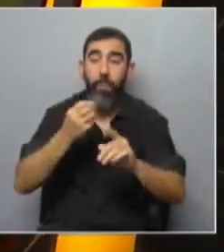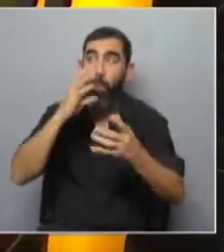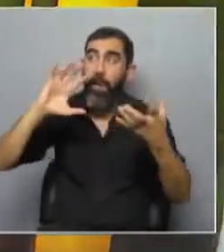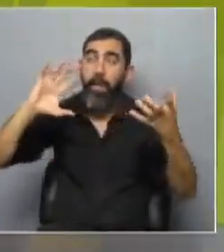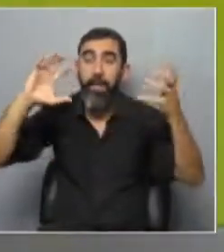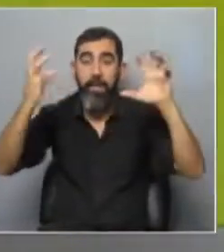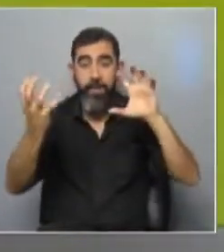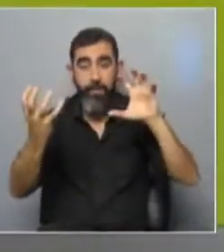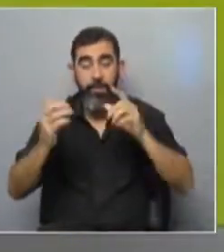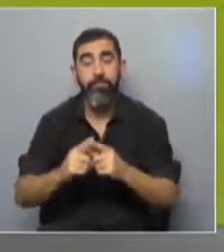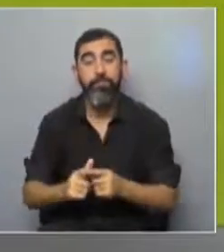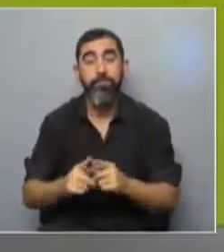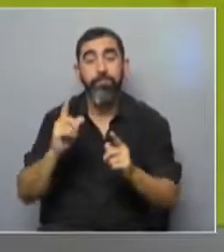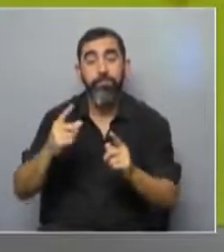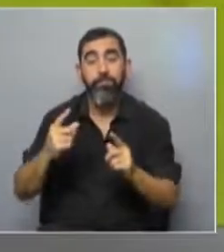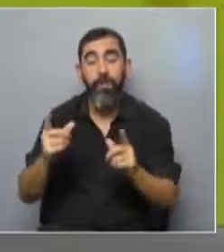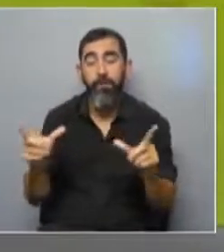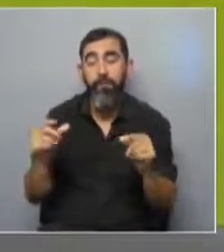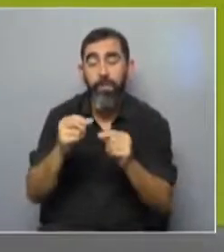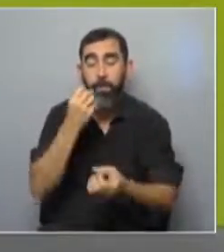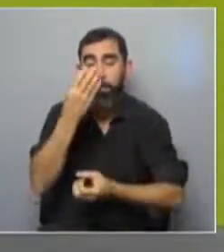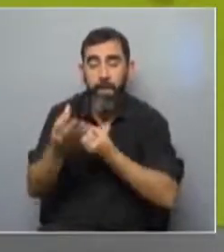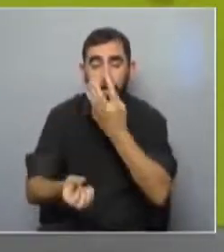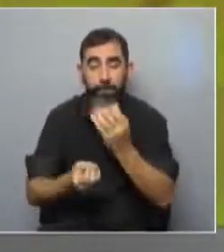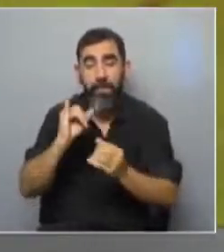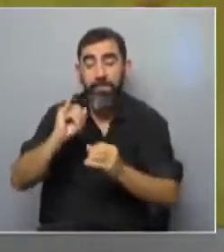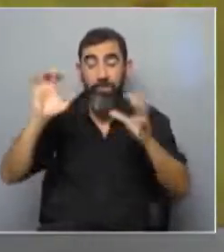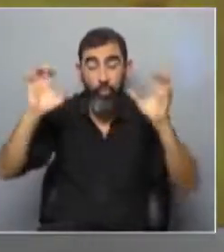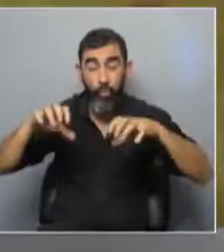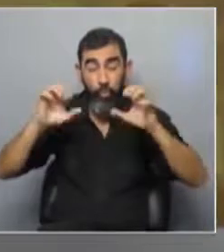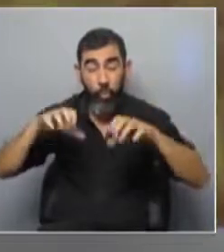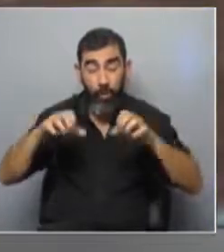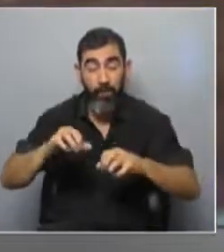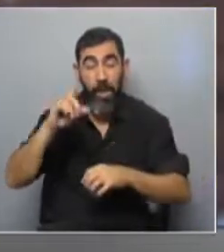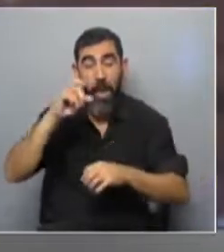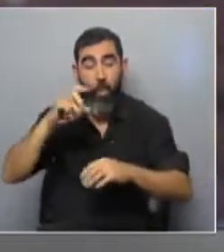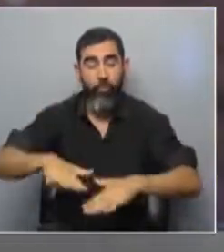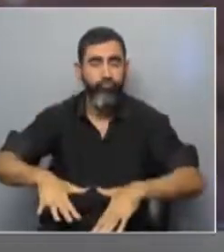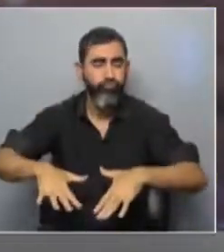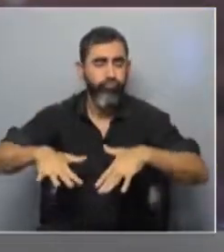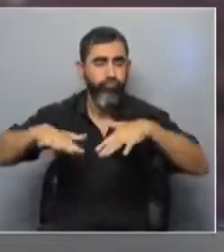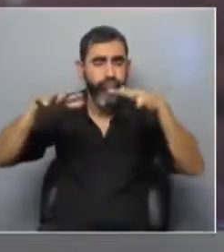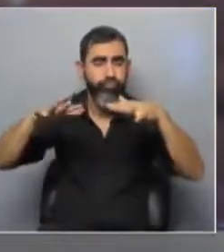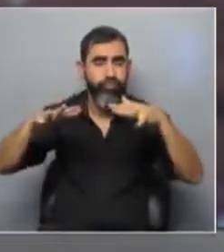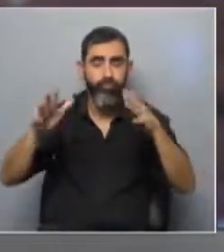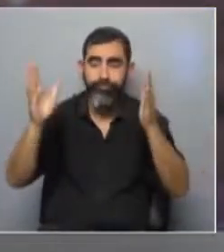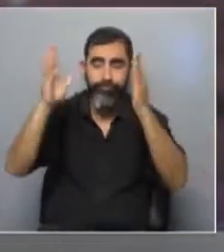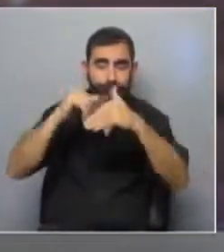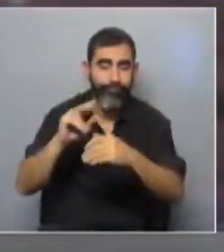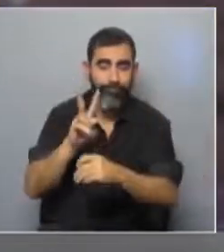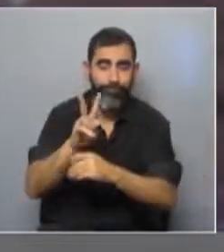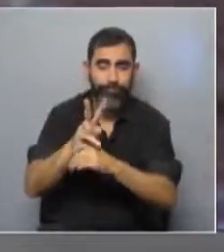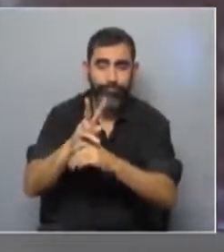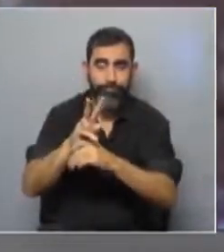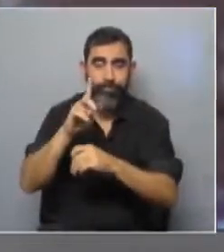tiempo. Desde el final de la primavera, si llega a ser lluvioso, el nivel de las aguas crece tanto que no hay dique que las contenga,